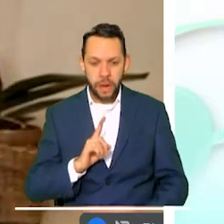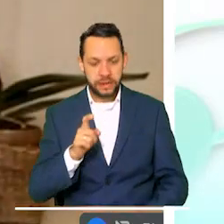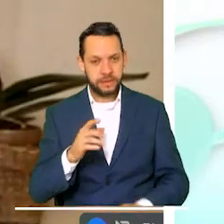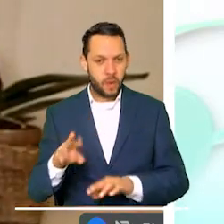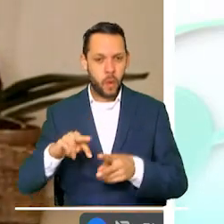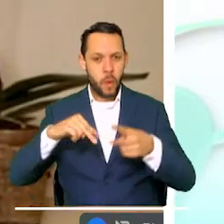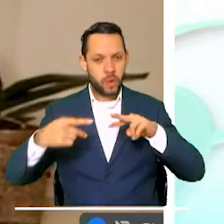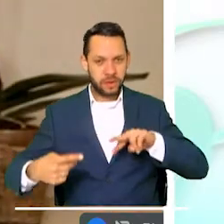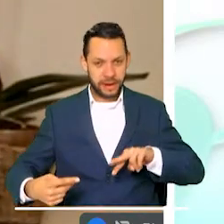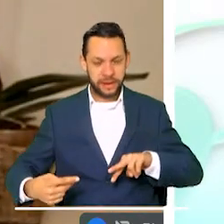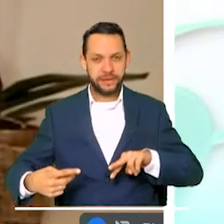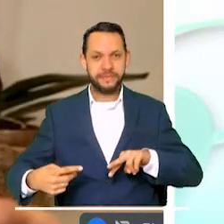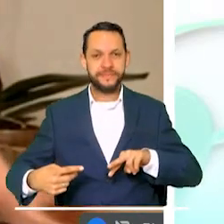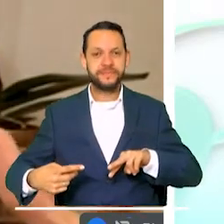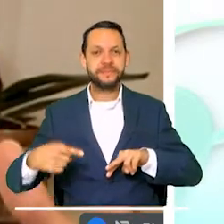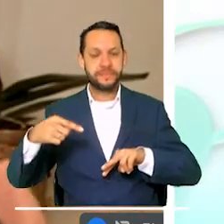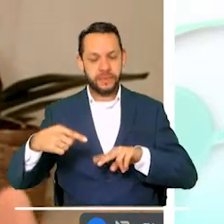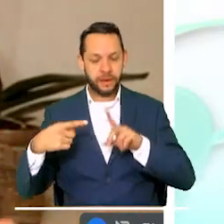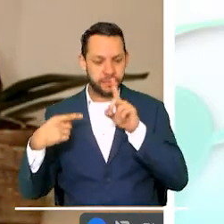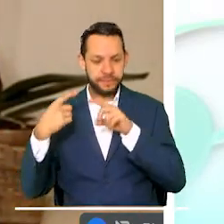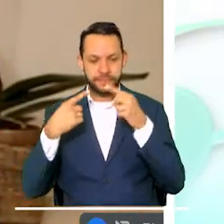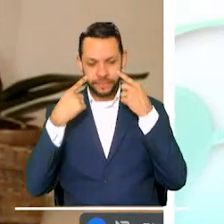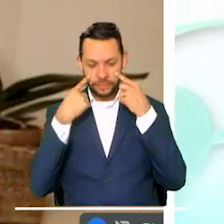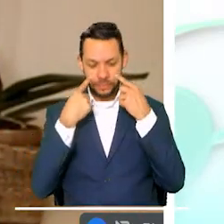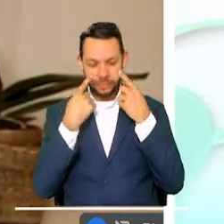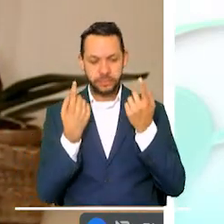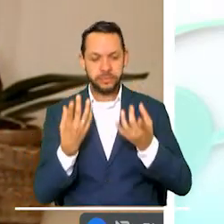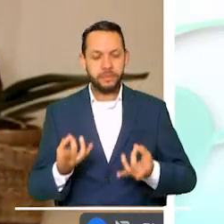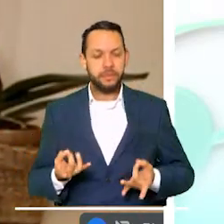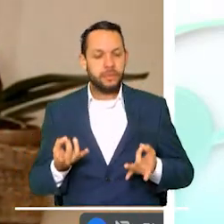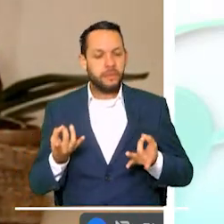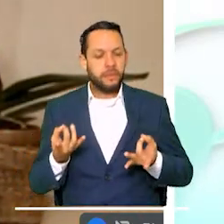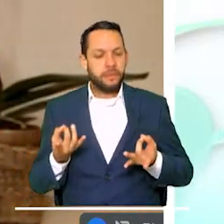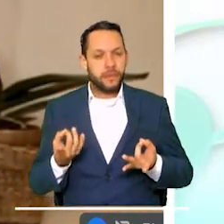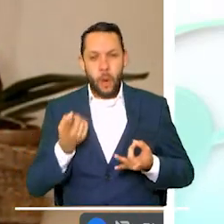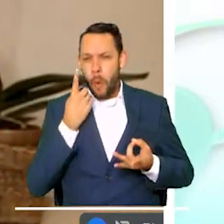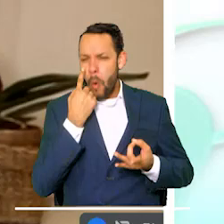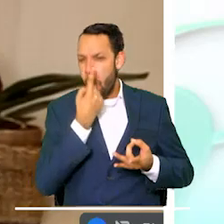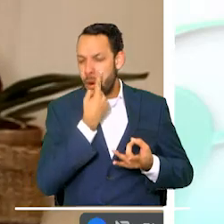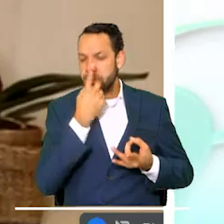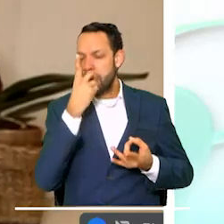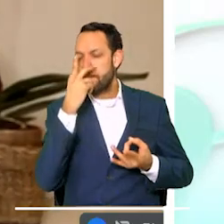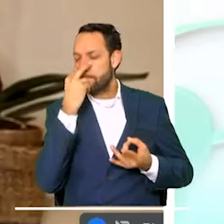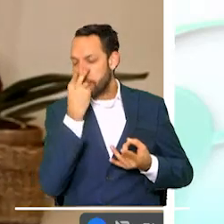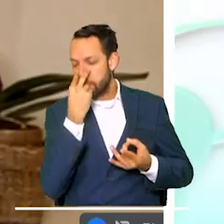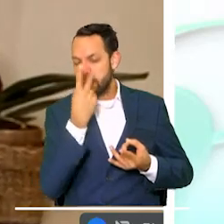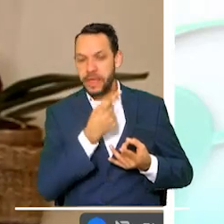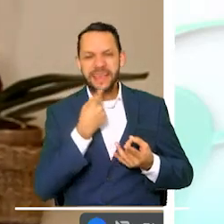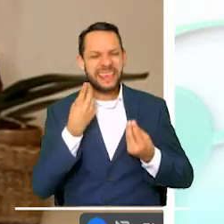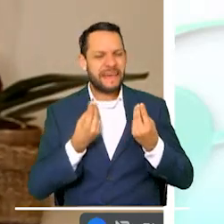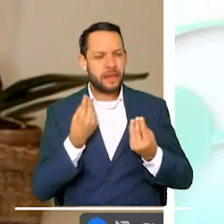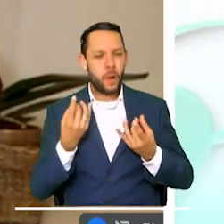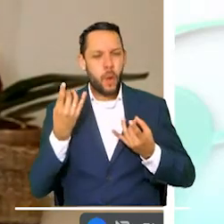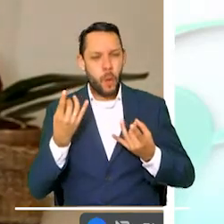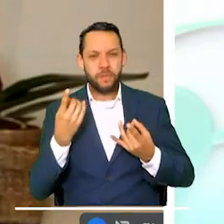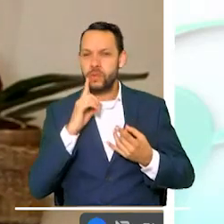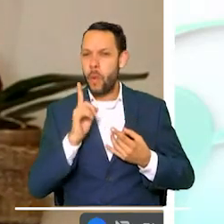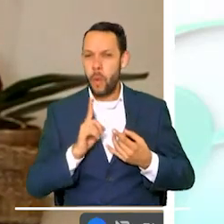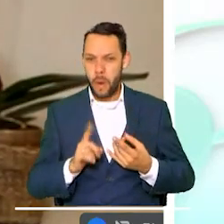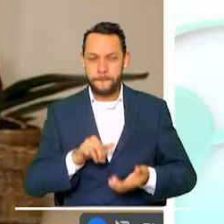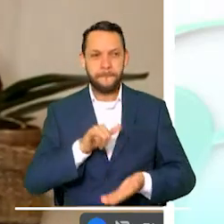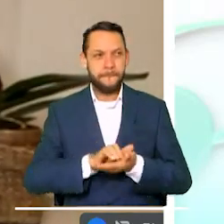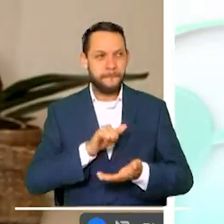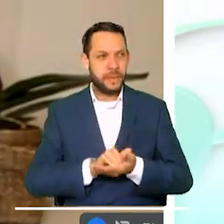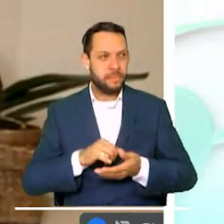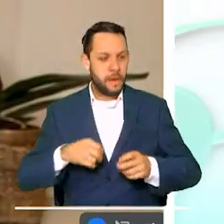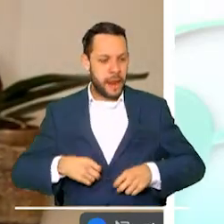los ojos cerrados, no estoy en una postura meditativa, pero el mindfulness lo que propone es una forma de vivir